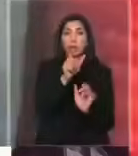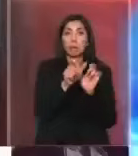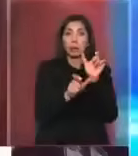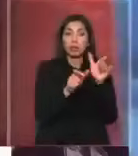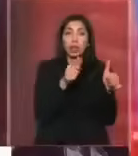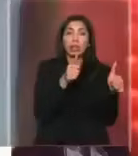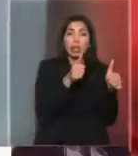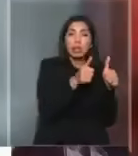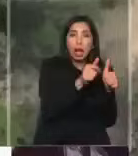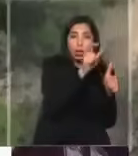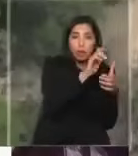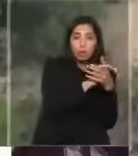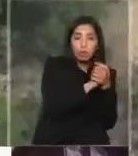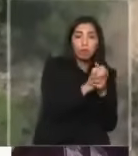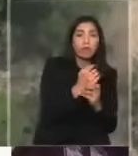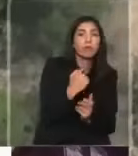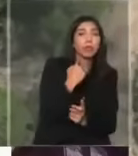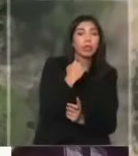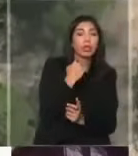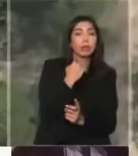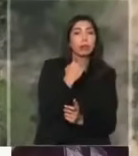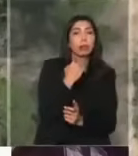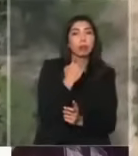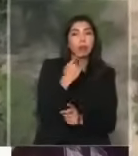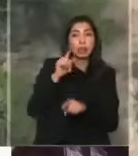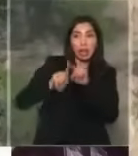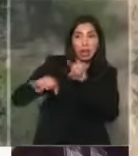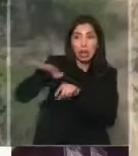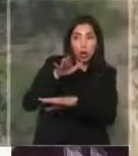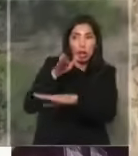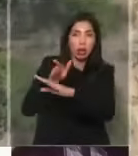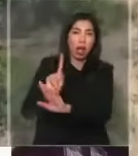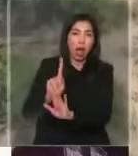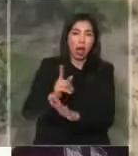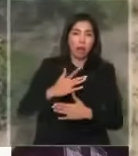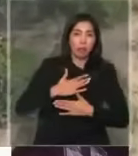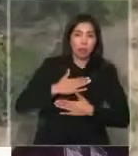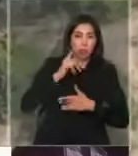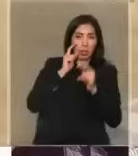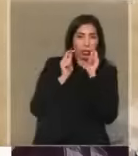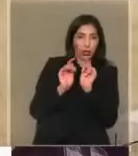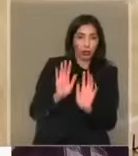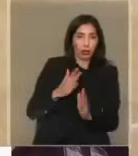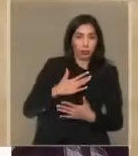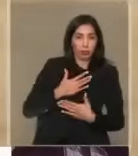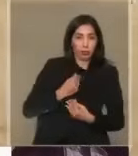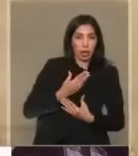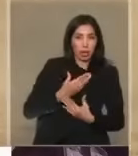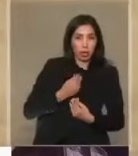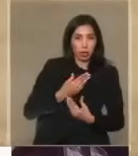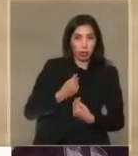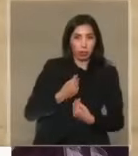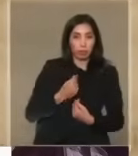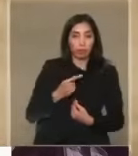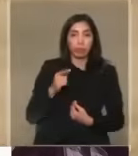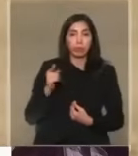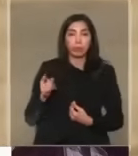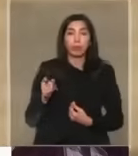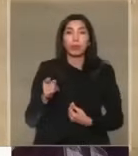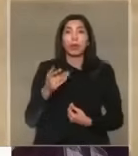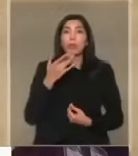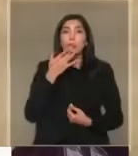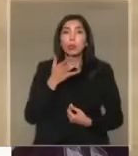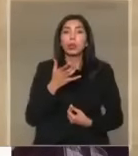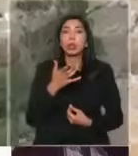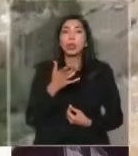prefieren evitar acercarse a este terreno. Temen por sus vidas, y con razón. La actividad que motivó el asesinato de su